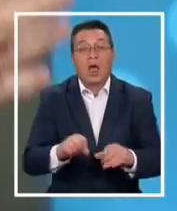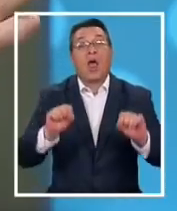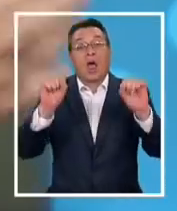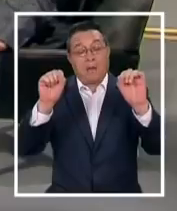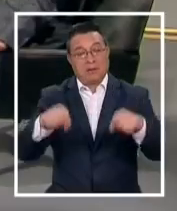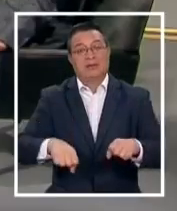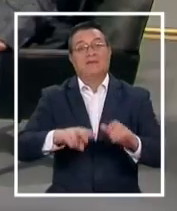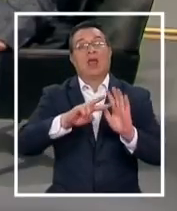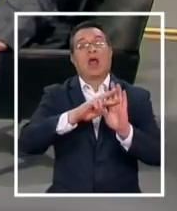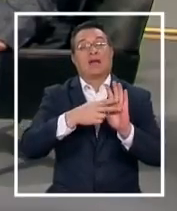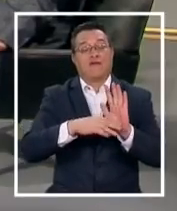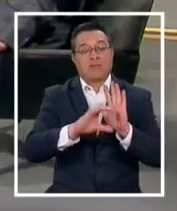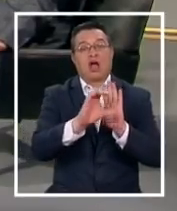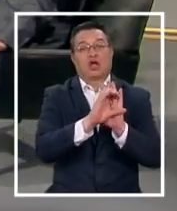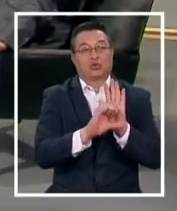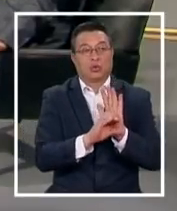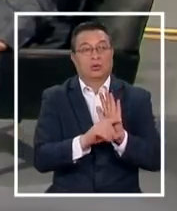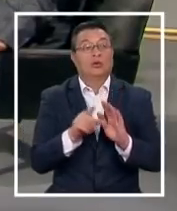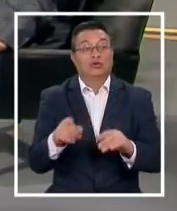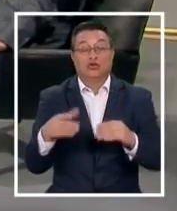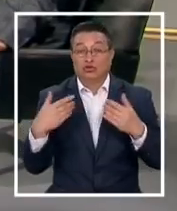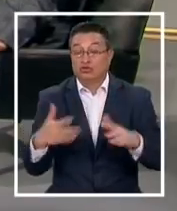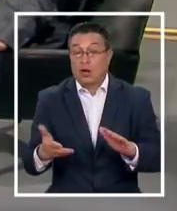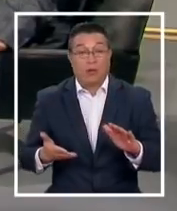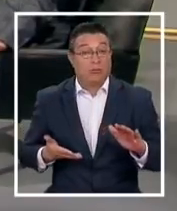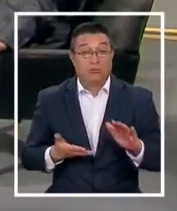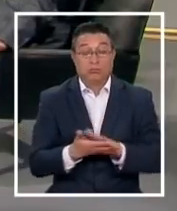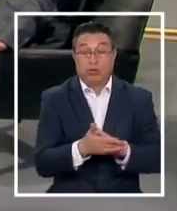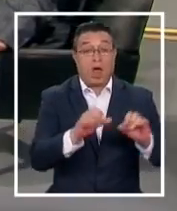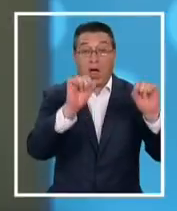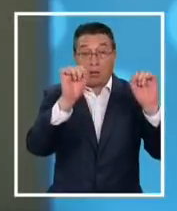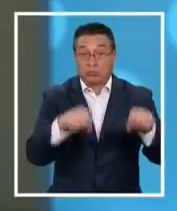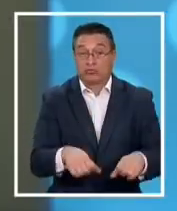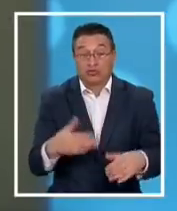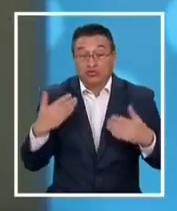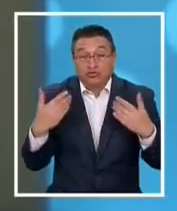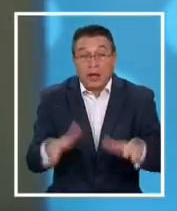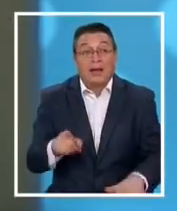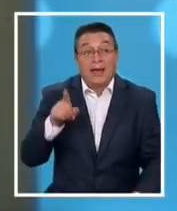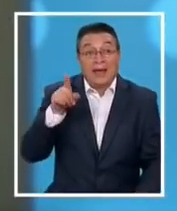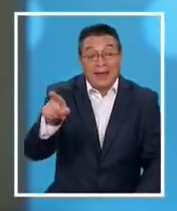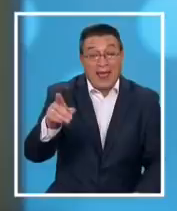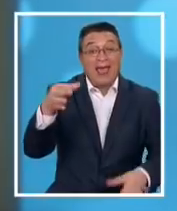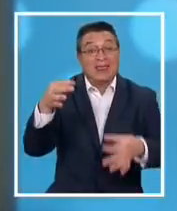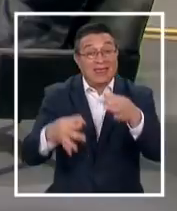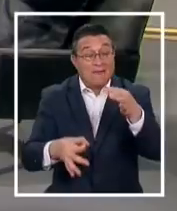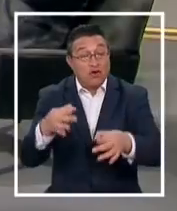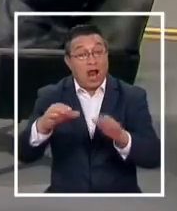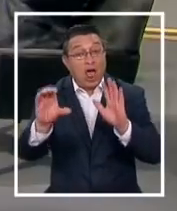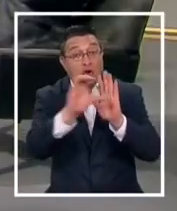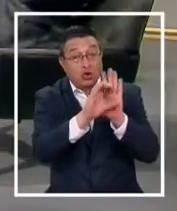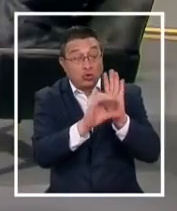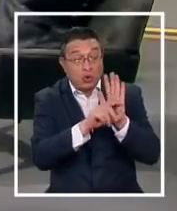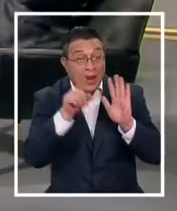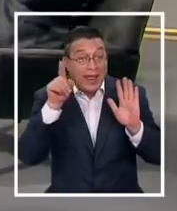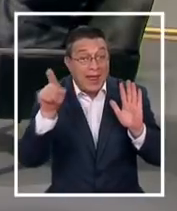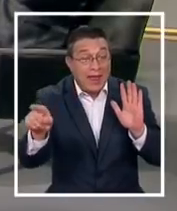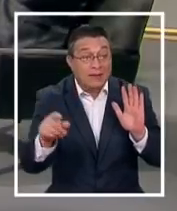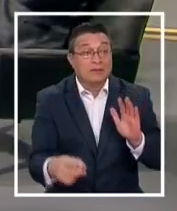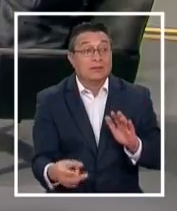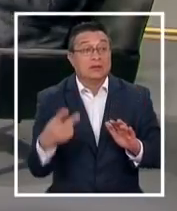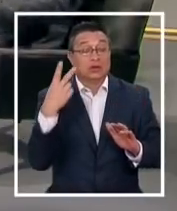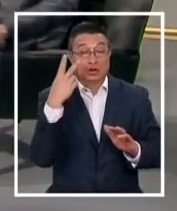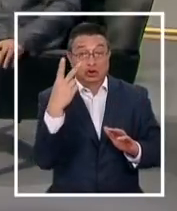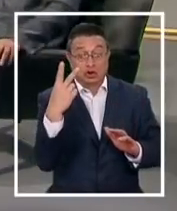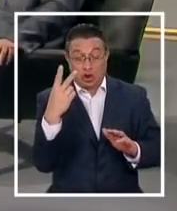reforma constitucional. Y por lo tanto pasó el filtro de admisibilidad de la Cámara. Pero el filtro final... En el Tribunal Constitucional hubo dos